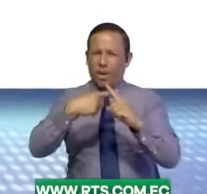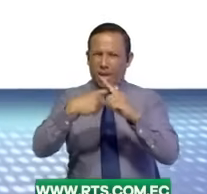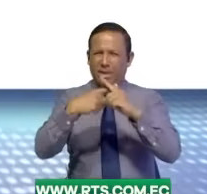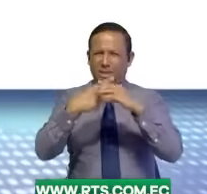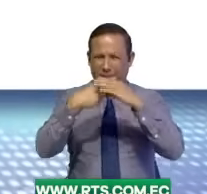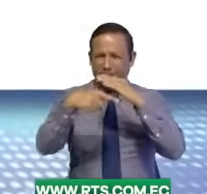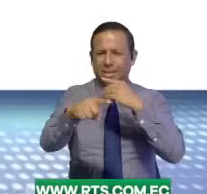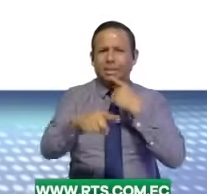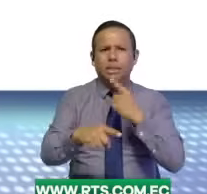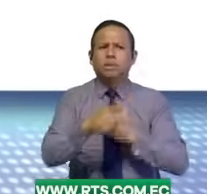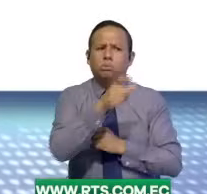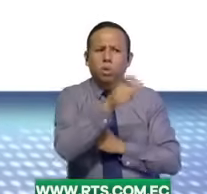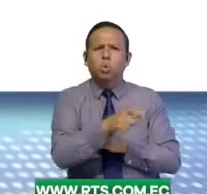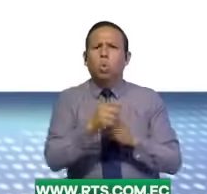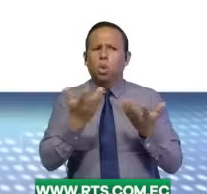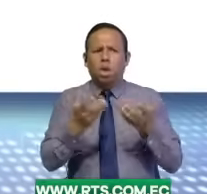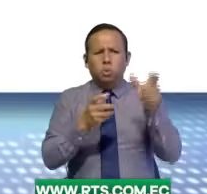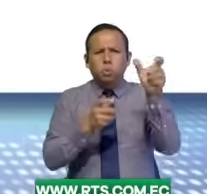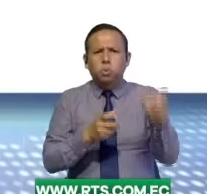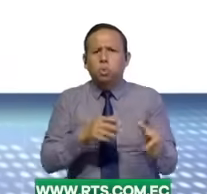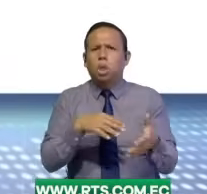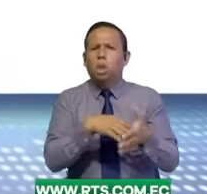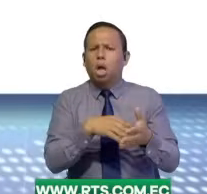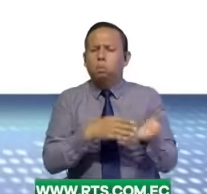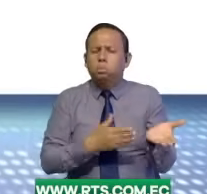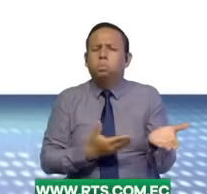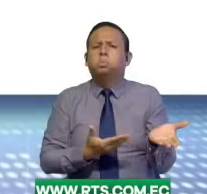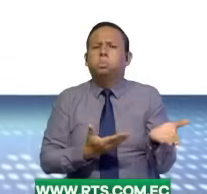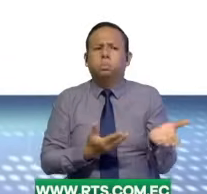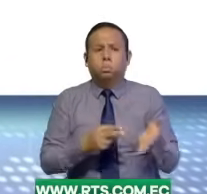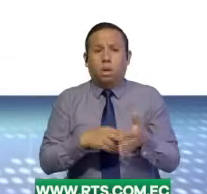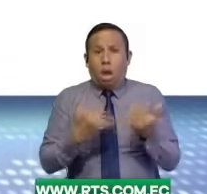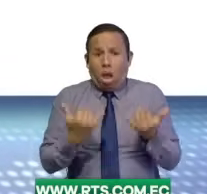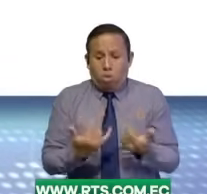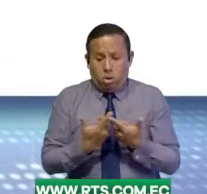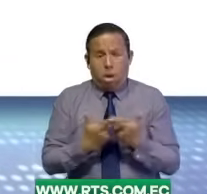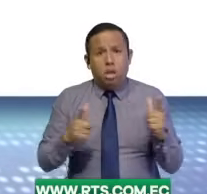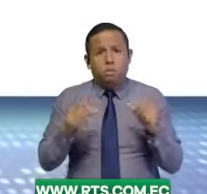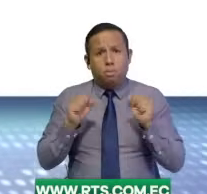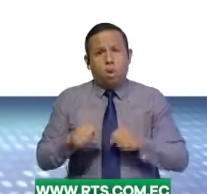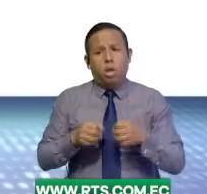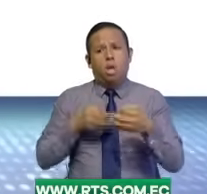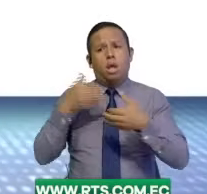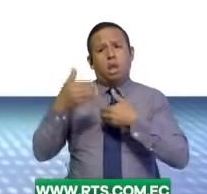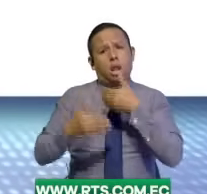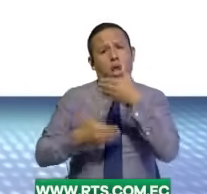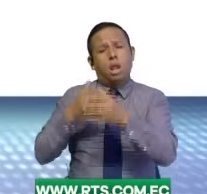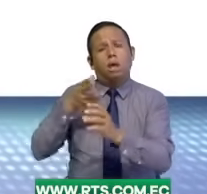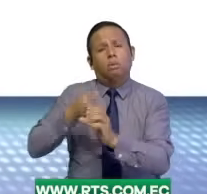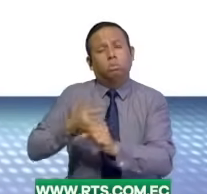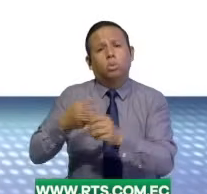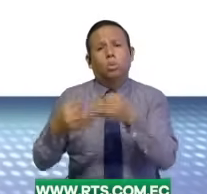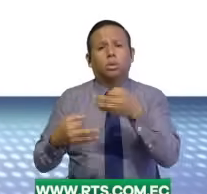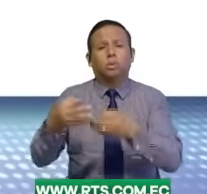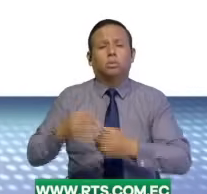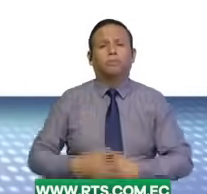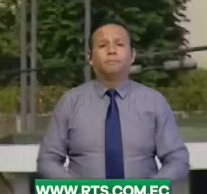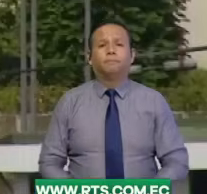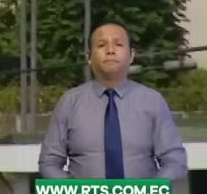ciudadano demócrata de este país, a partir de ahora podrá defenderse en libertad.